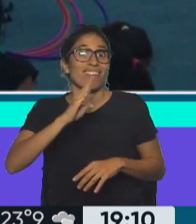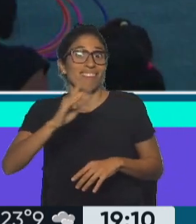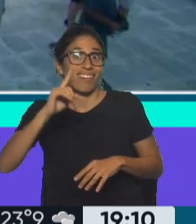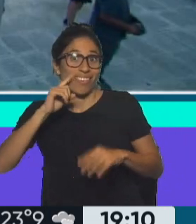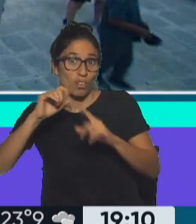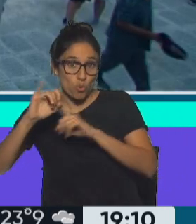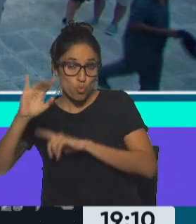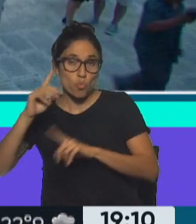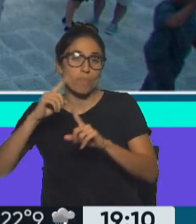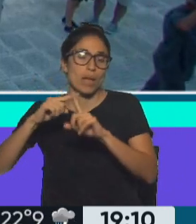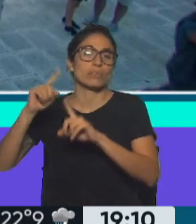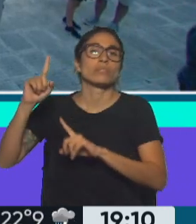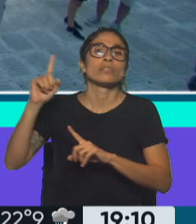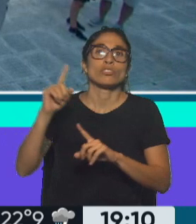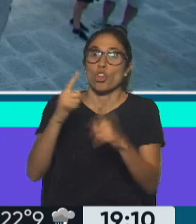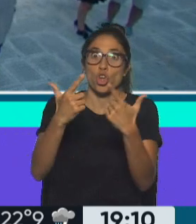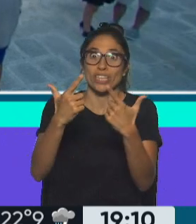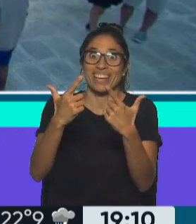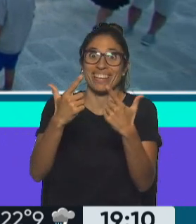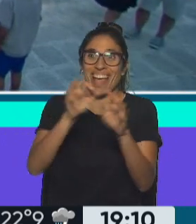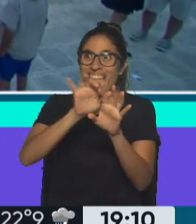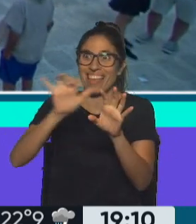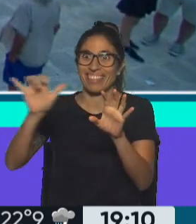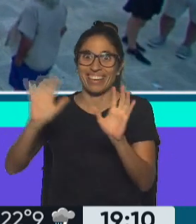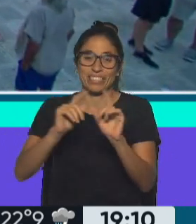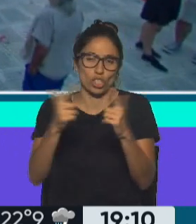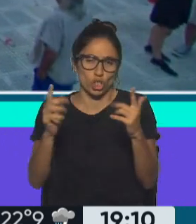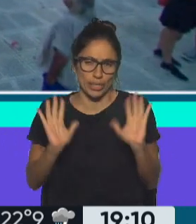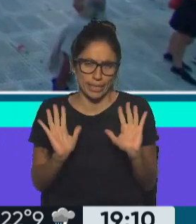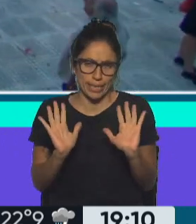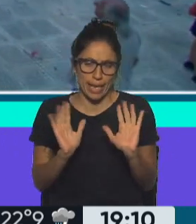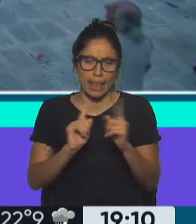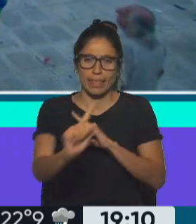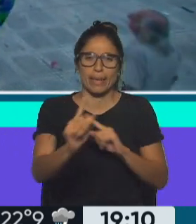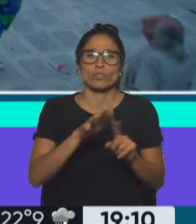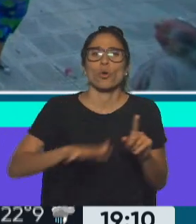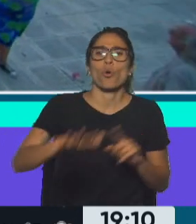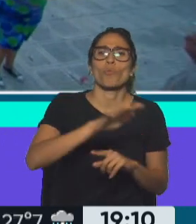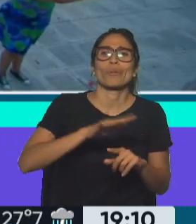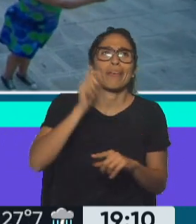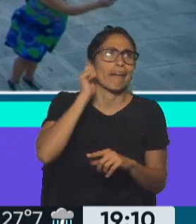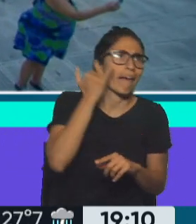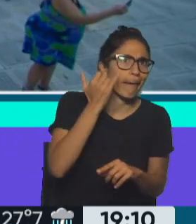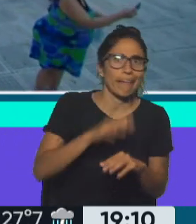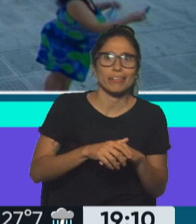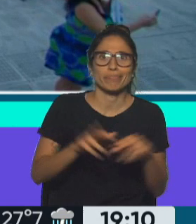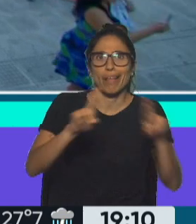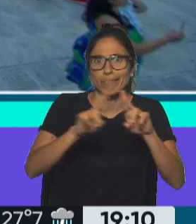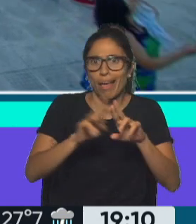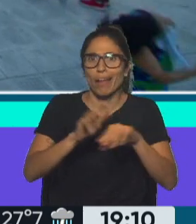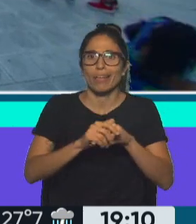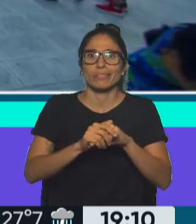hablaba de comunidad LGTBI, sino de gays, lesbianas, travestis, pudieron